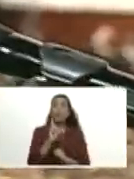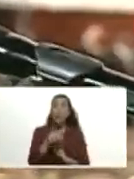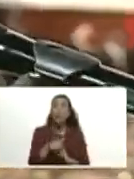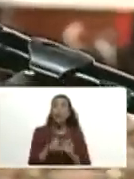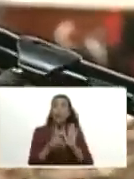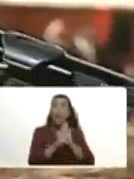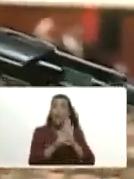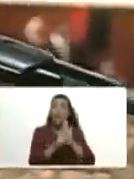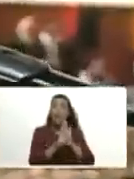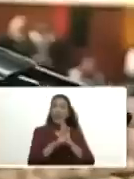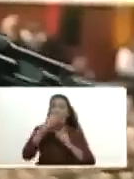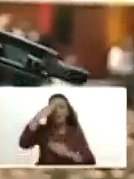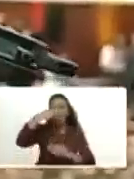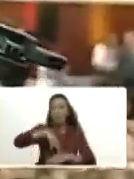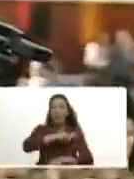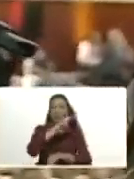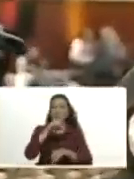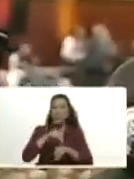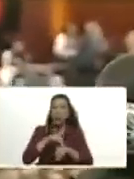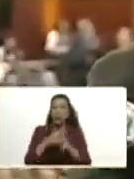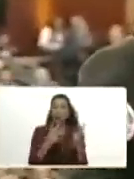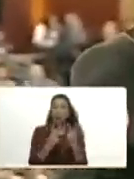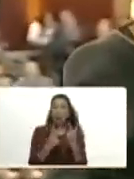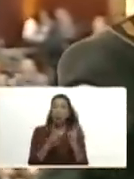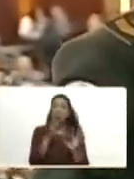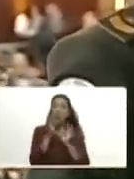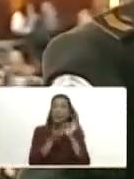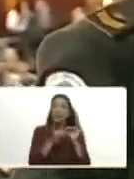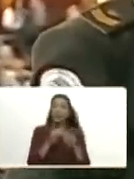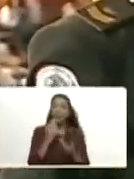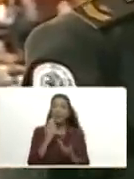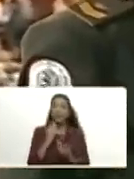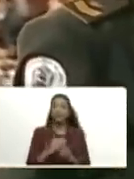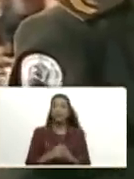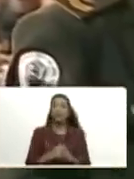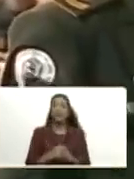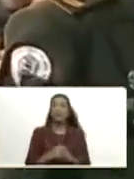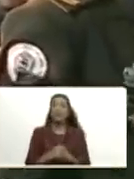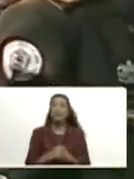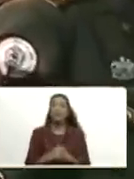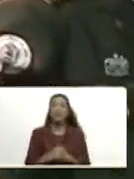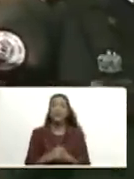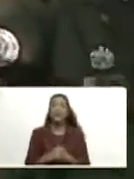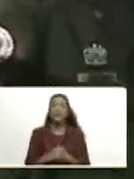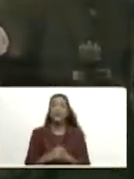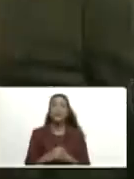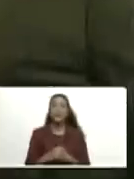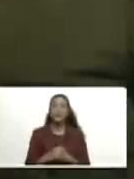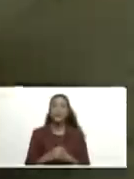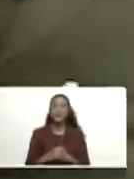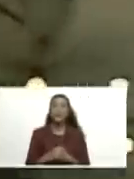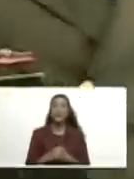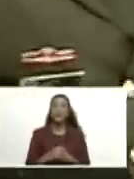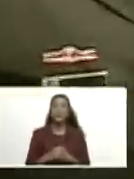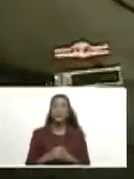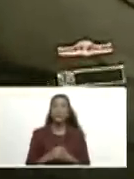Ley Orgánica de la Fuerza Armada Nacional Bolivariana. Chávez vive, mi comandante en jefe, permiso para retirarnos. ¡A la